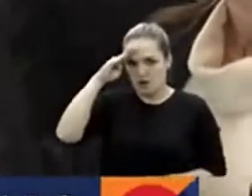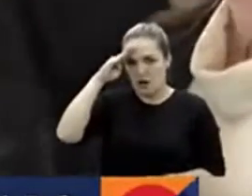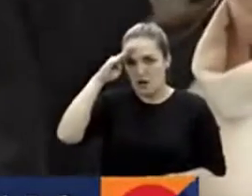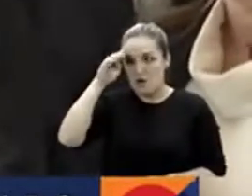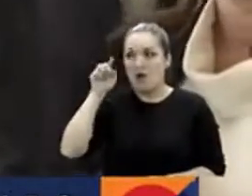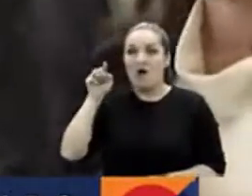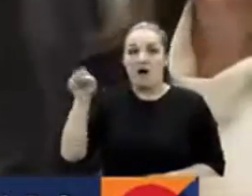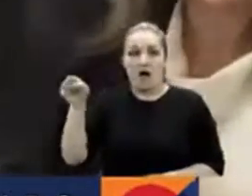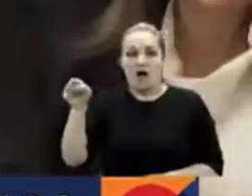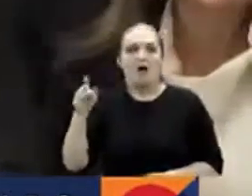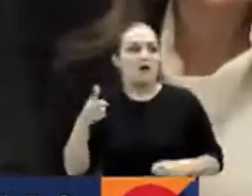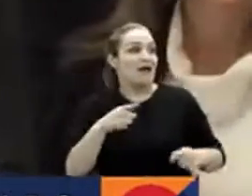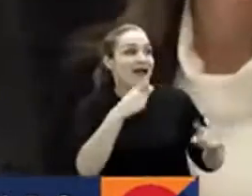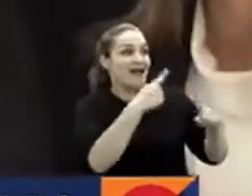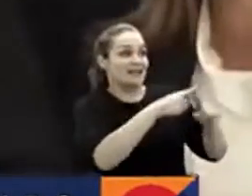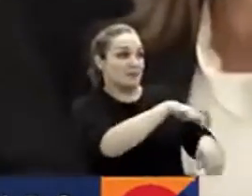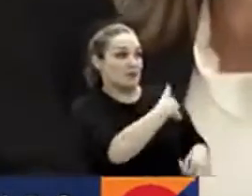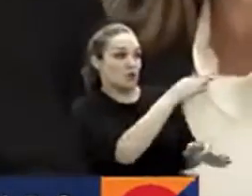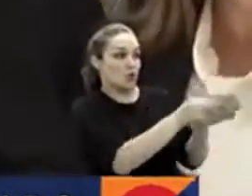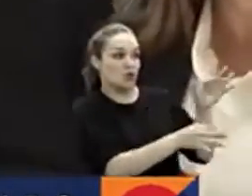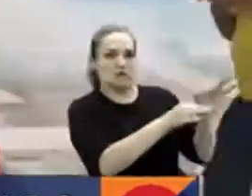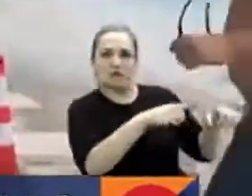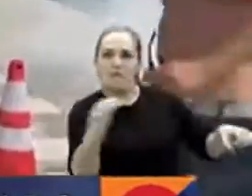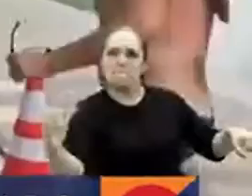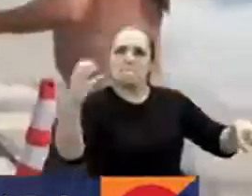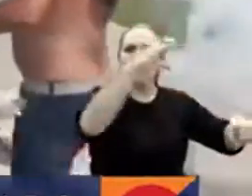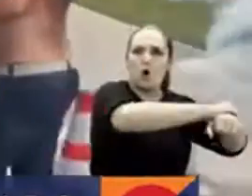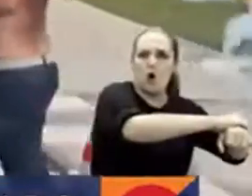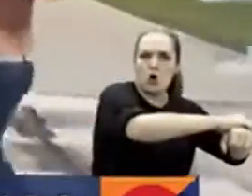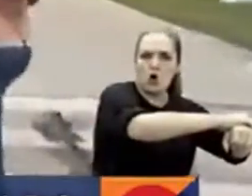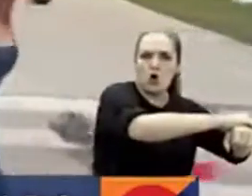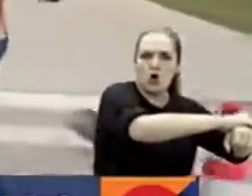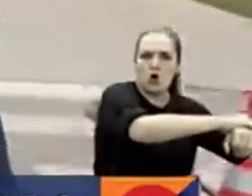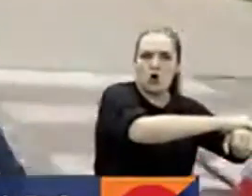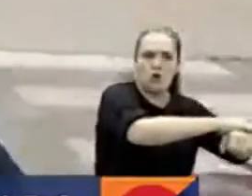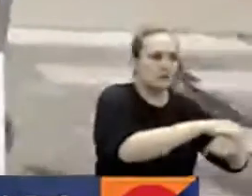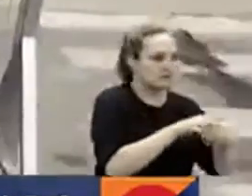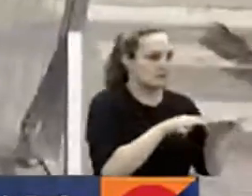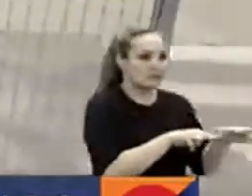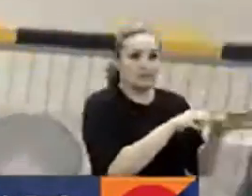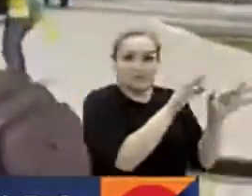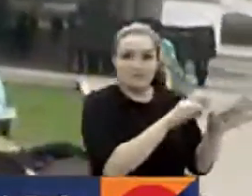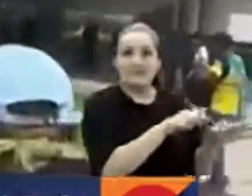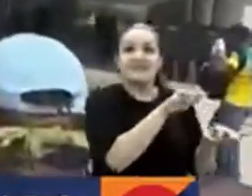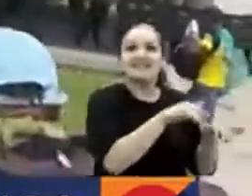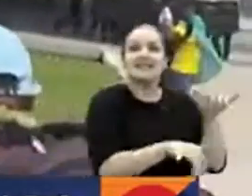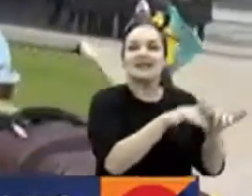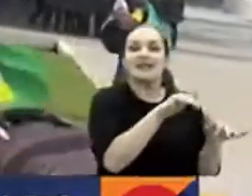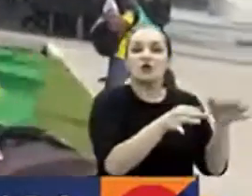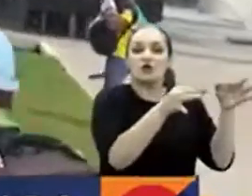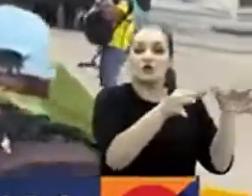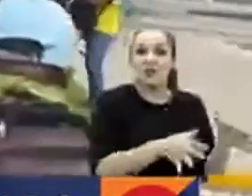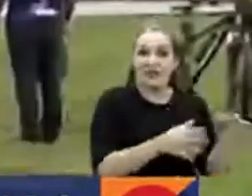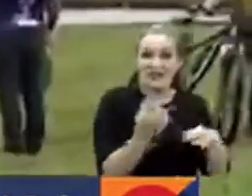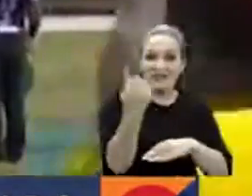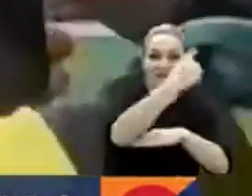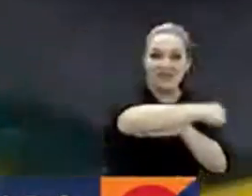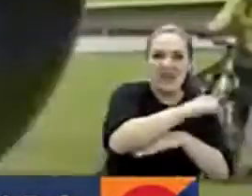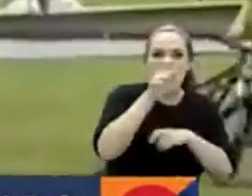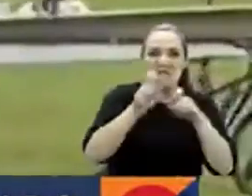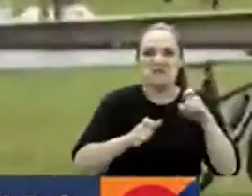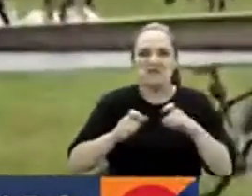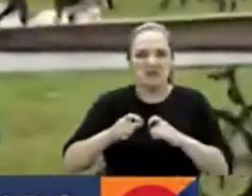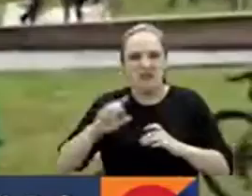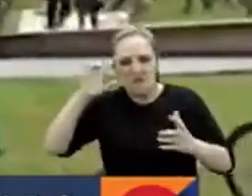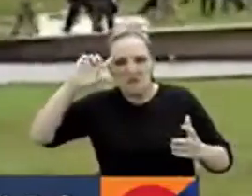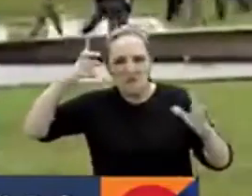detenido su exministro de Justicia, Anderson Torres, quien fungía como secretario de Seguridad el día que miles de simpatizantes